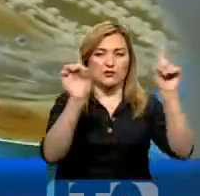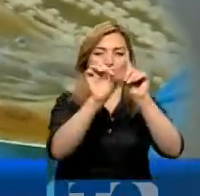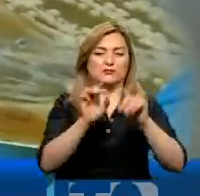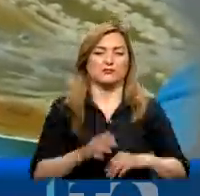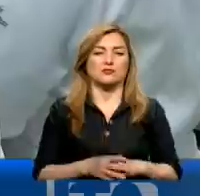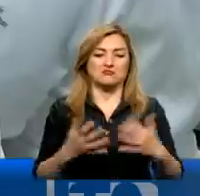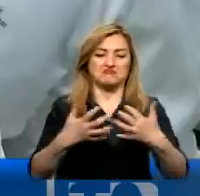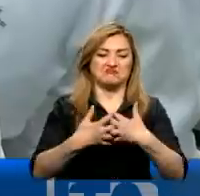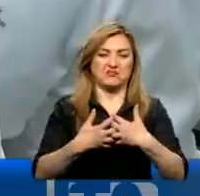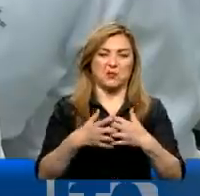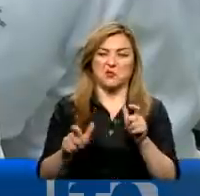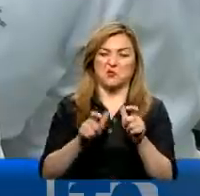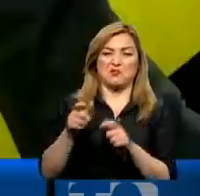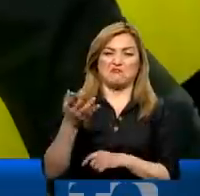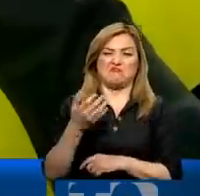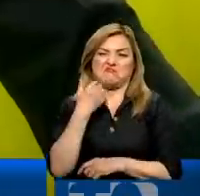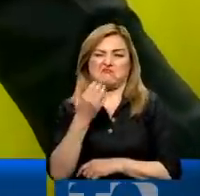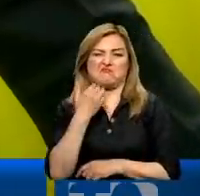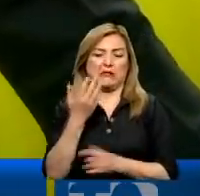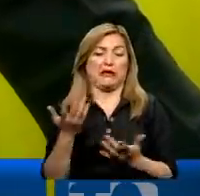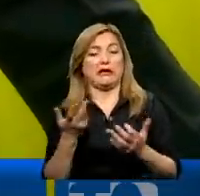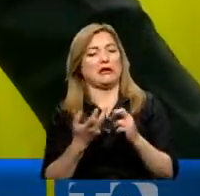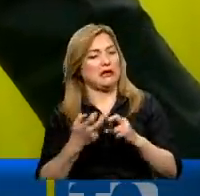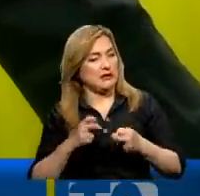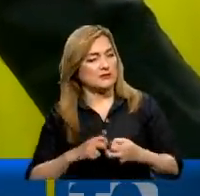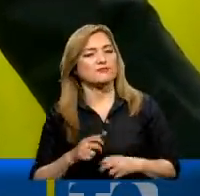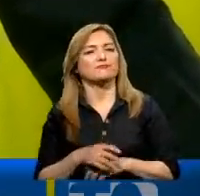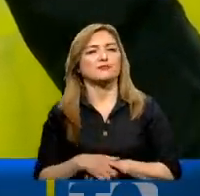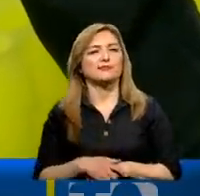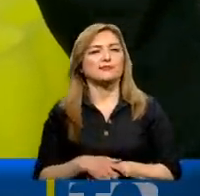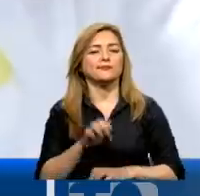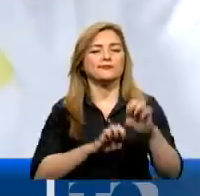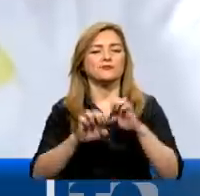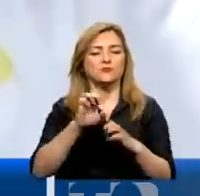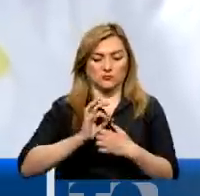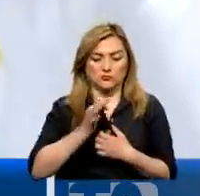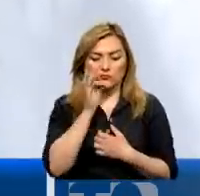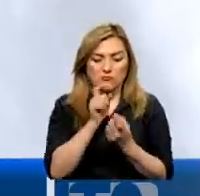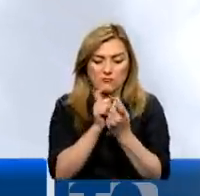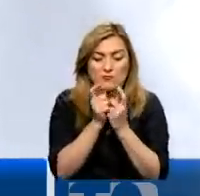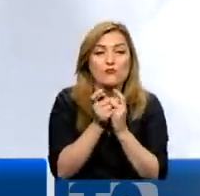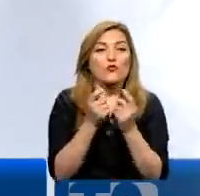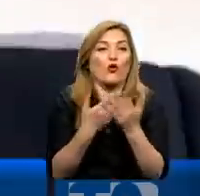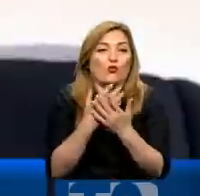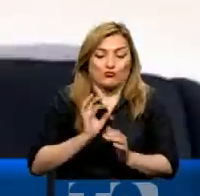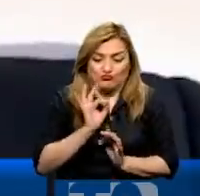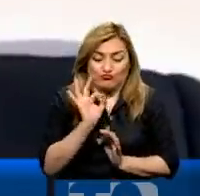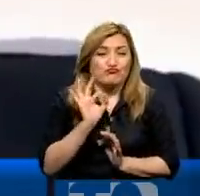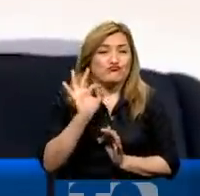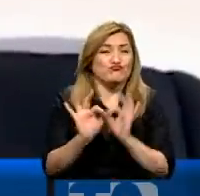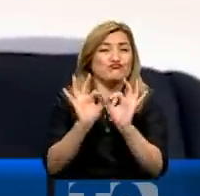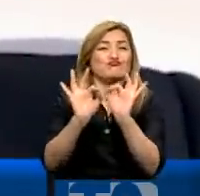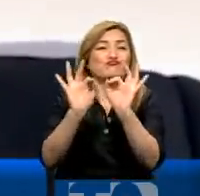importante incrementar la vigilancia genómica para detectar algunas de las variantes del SARS-CoV-2 que se saben más contagiosas. Los